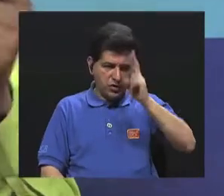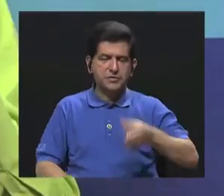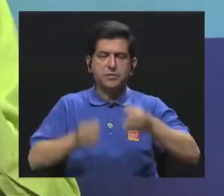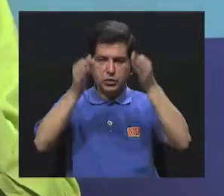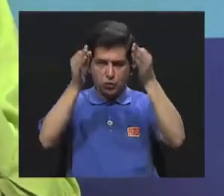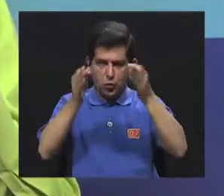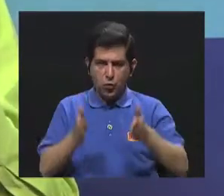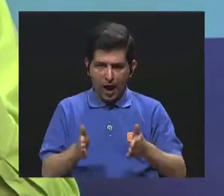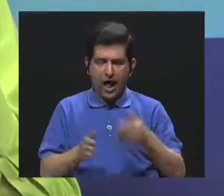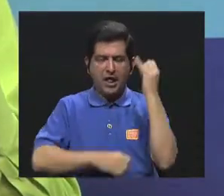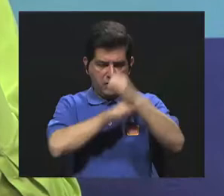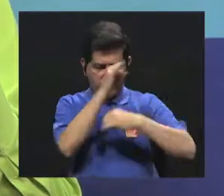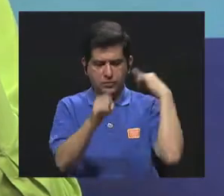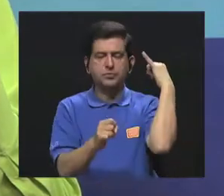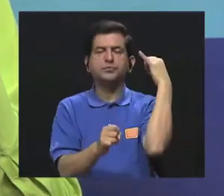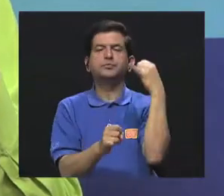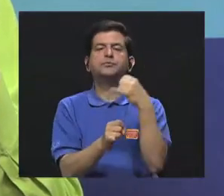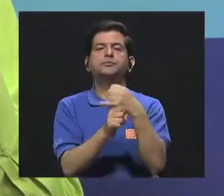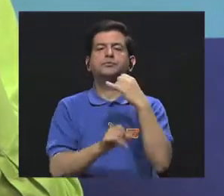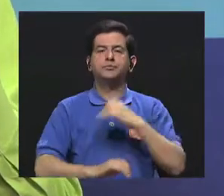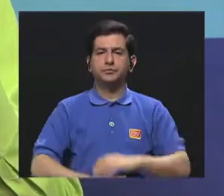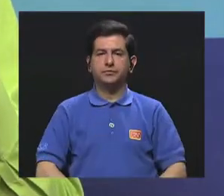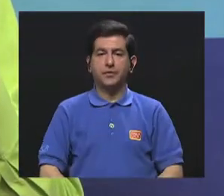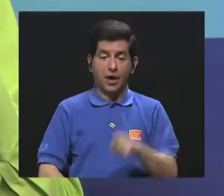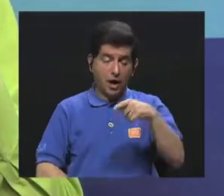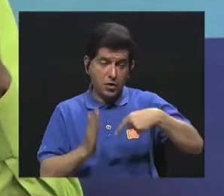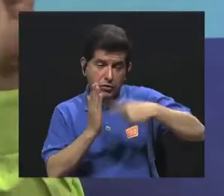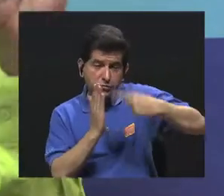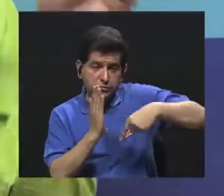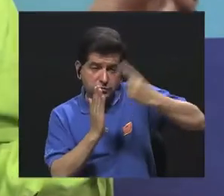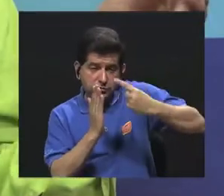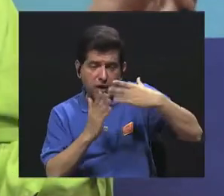jurado internacional que calificó